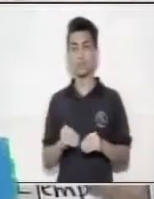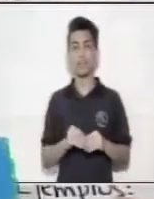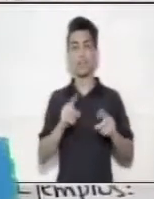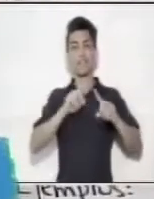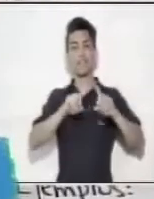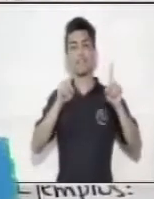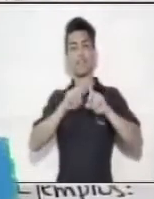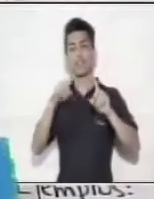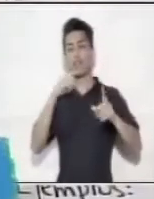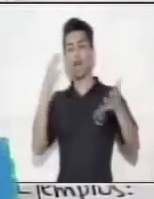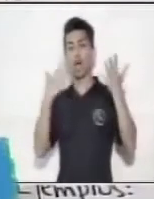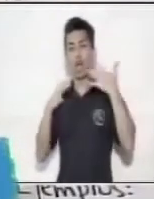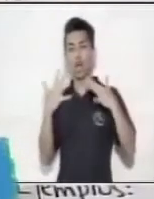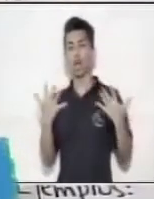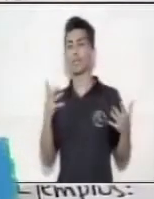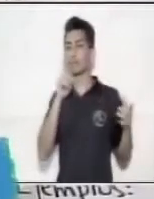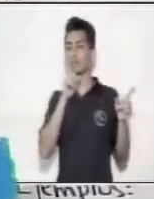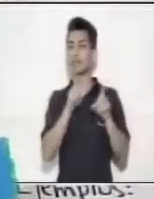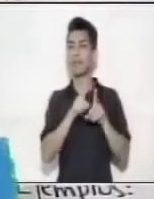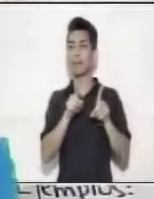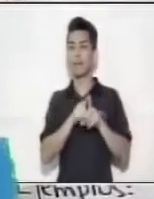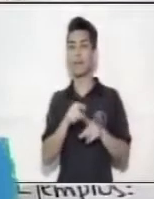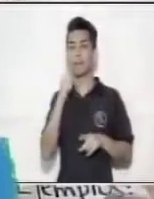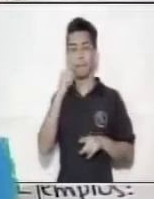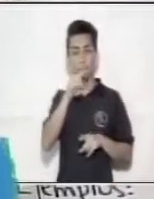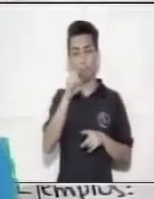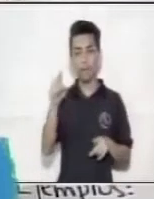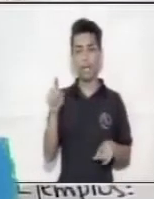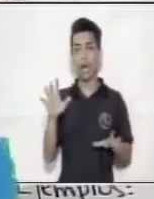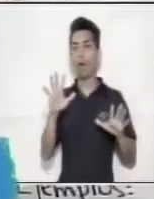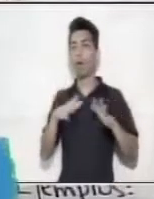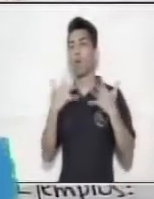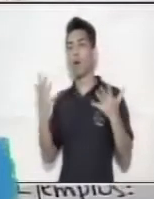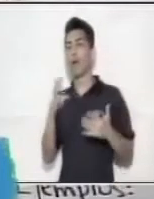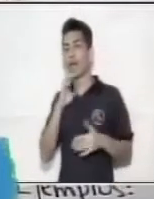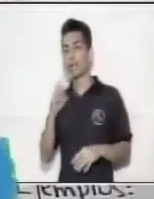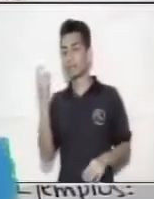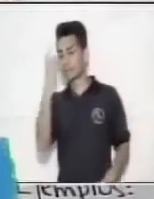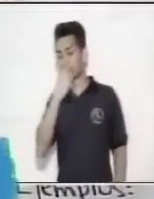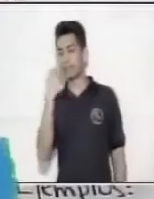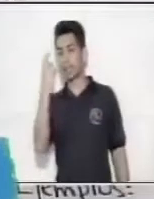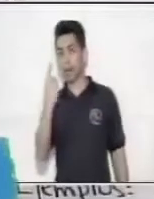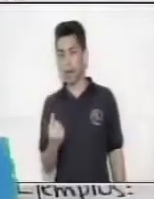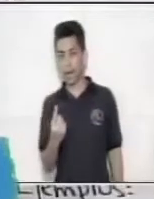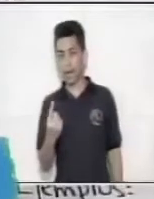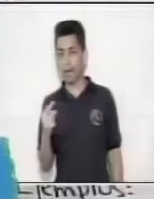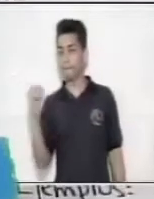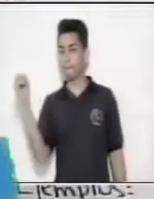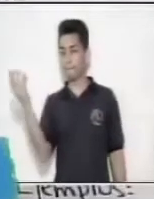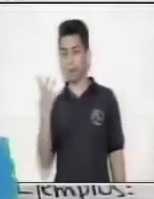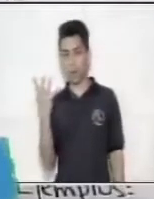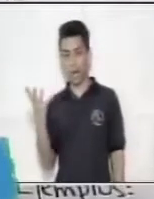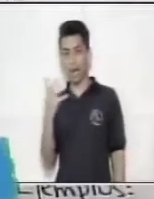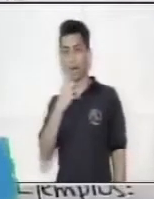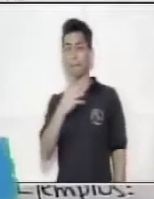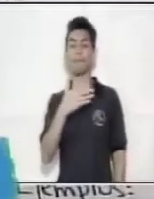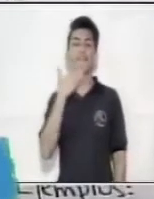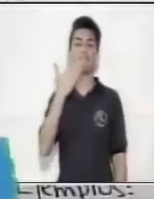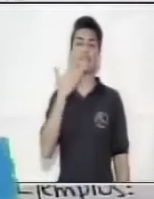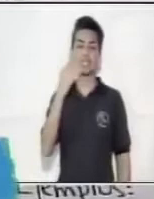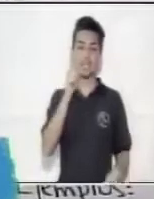diferentes colores, sino que también para que veamos cuáles son los singulares, cuáles son los plurales, para que se te facilite al momento de